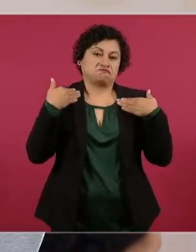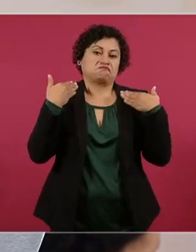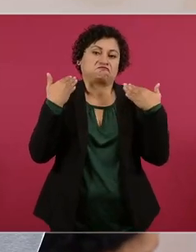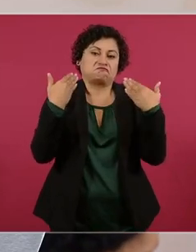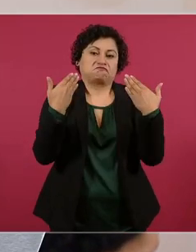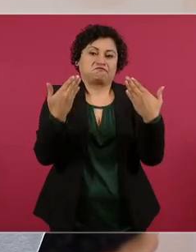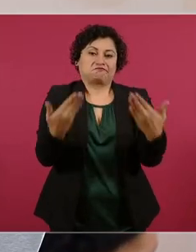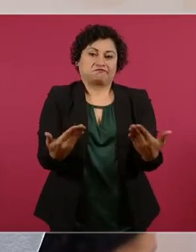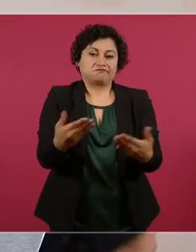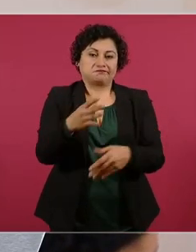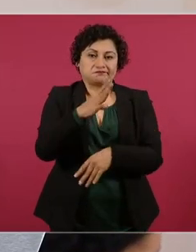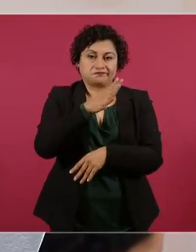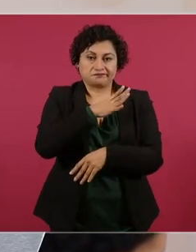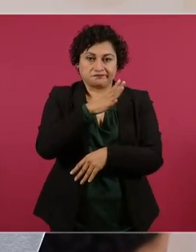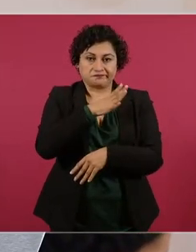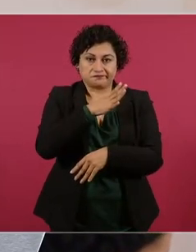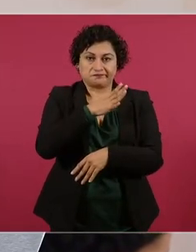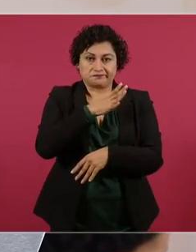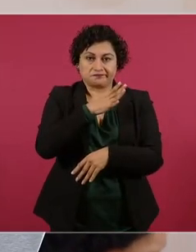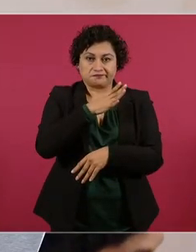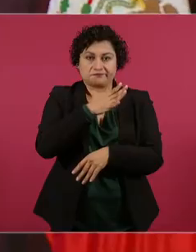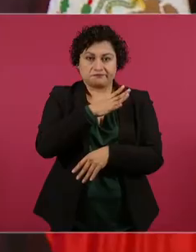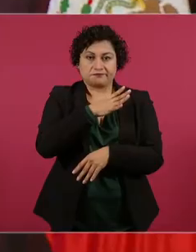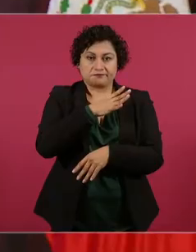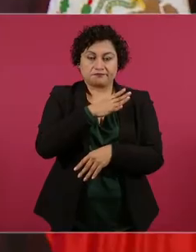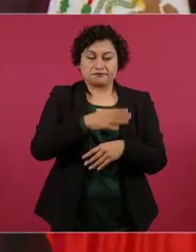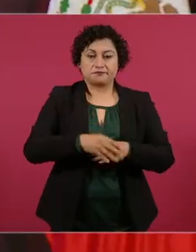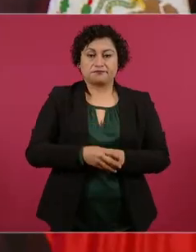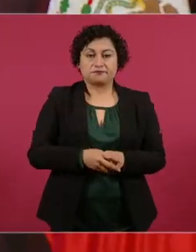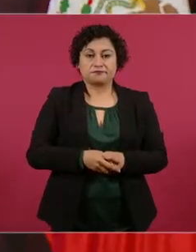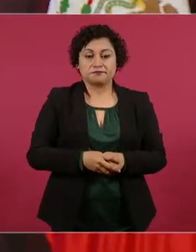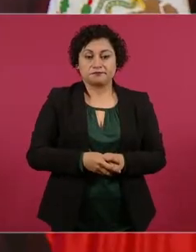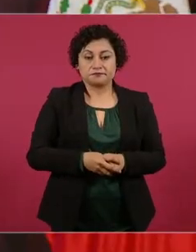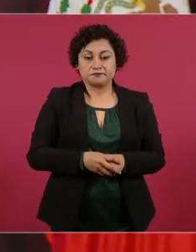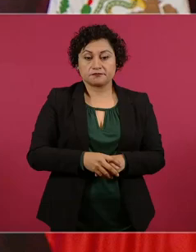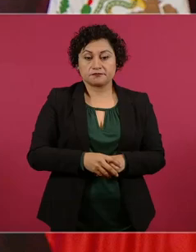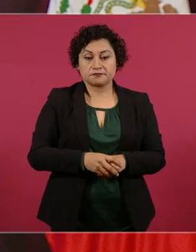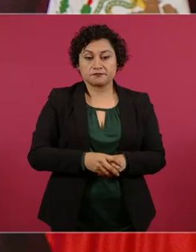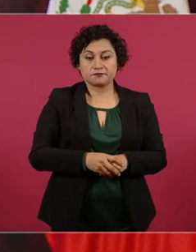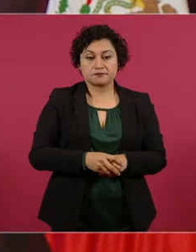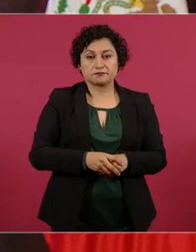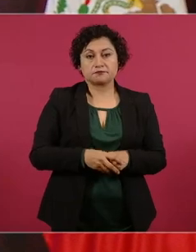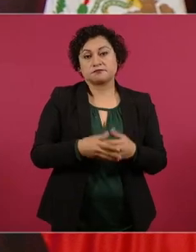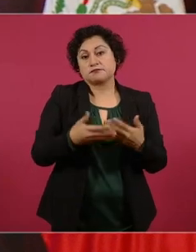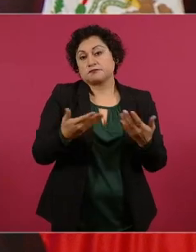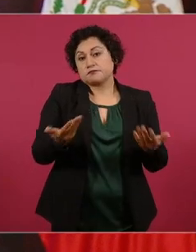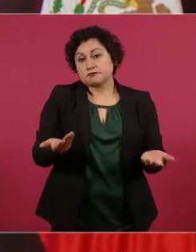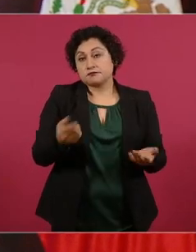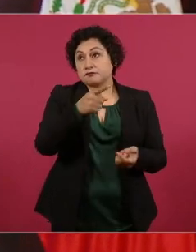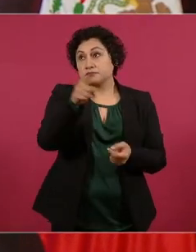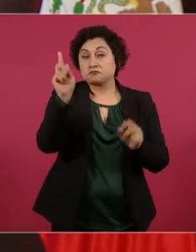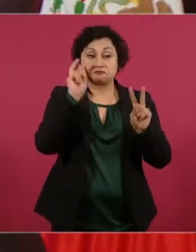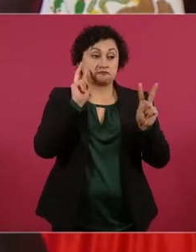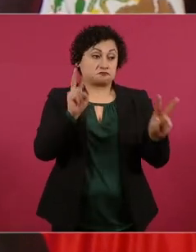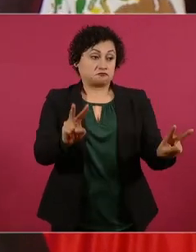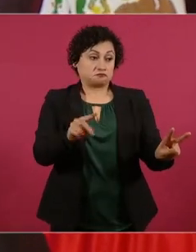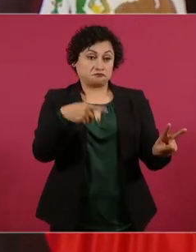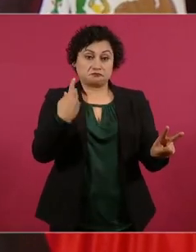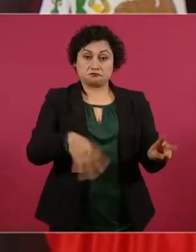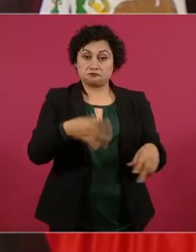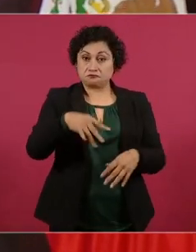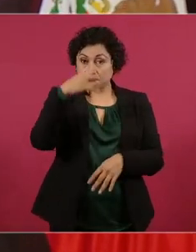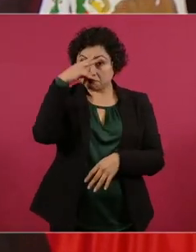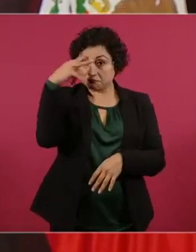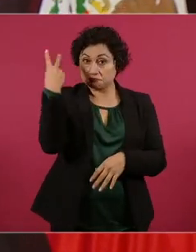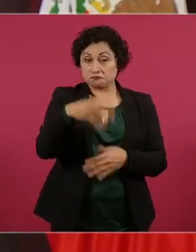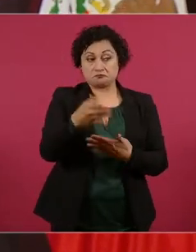de las finanzas del gobierno de México, que es el dinero del pueblo de México.